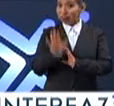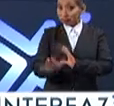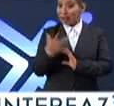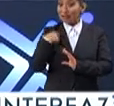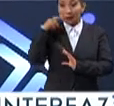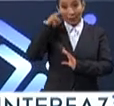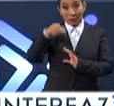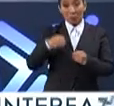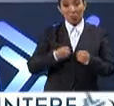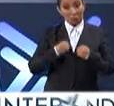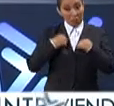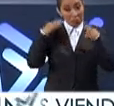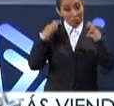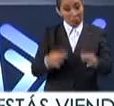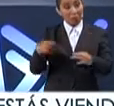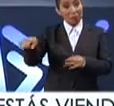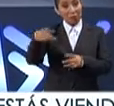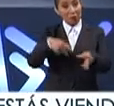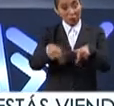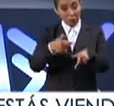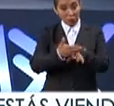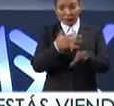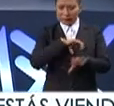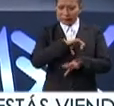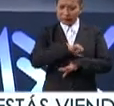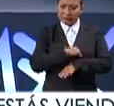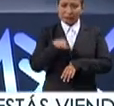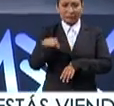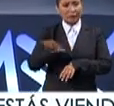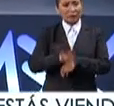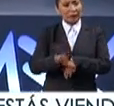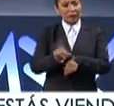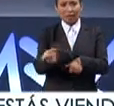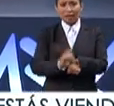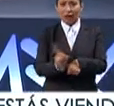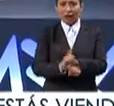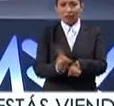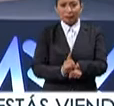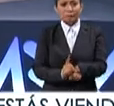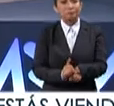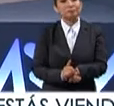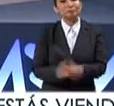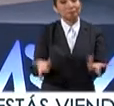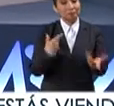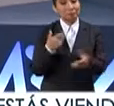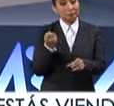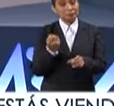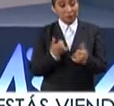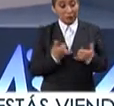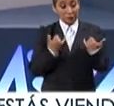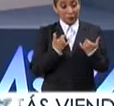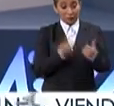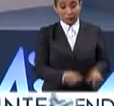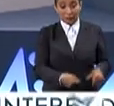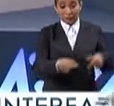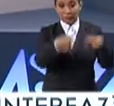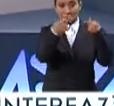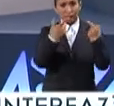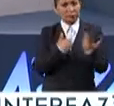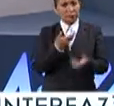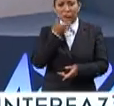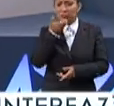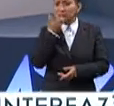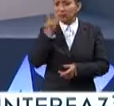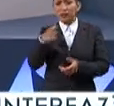respira seguido el fútbol de forma muy apasionada diaria y desde muy temprana edad es un rito